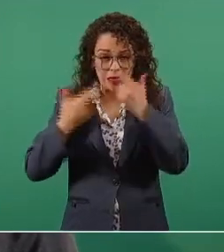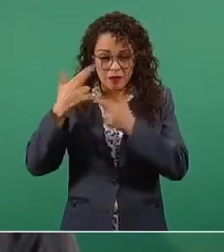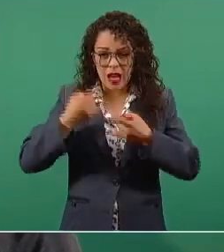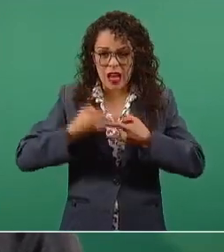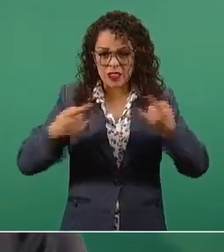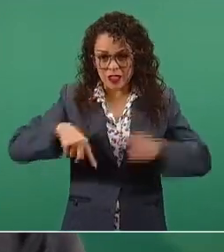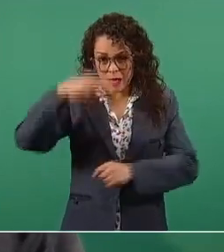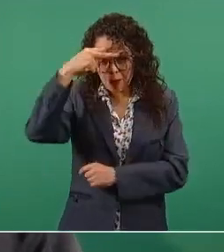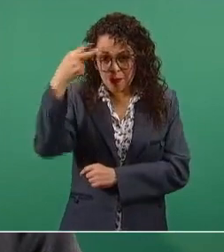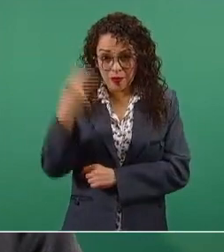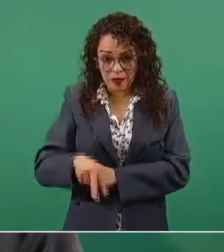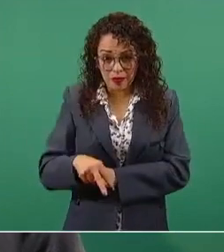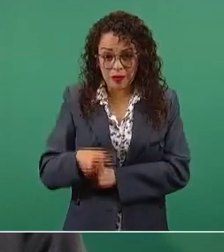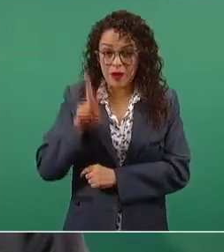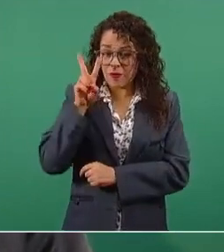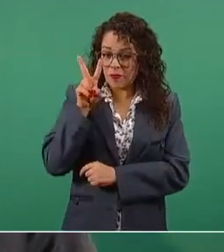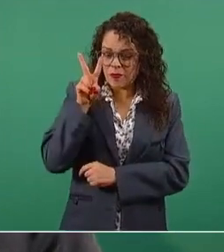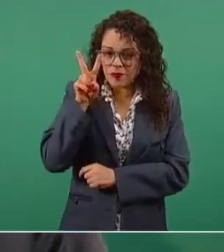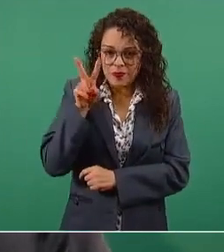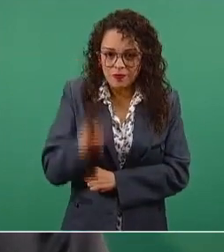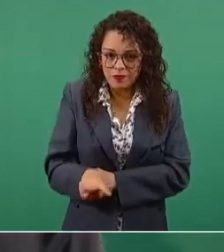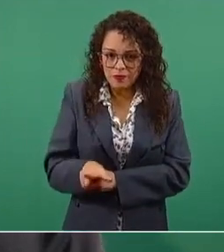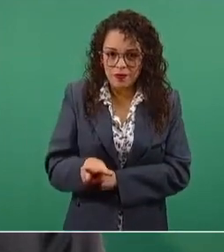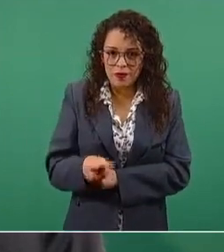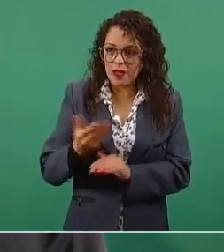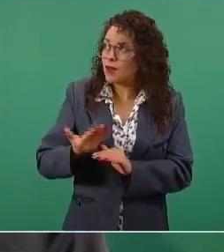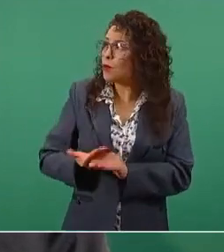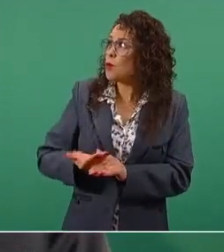un saqueo, un robo